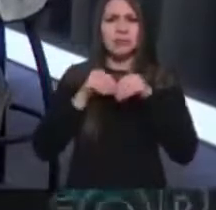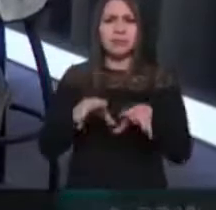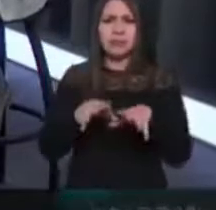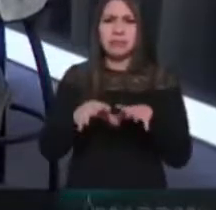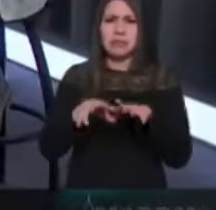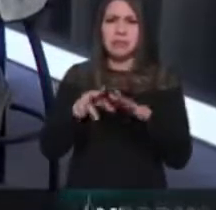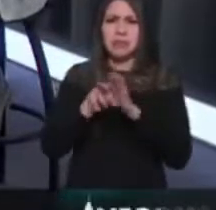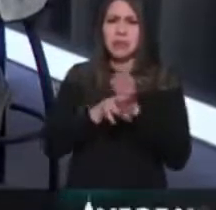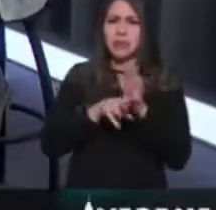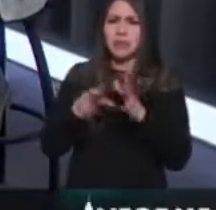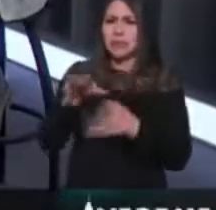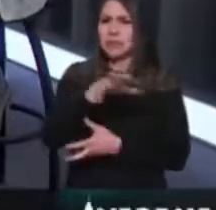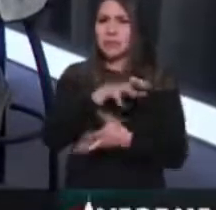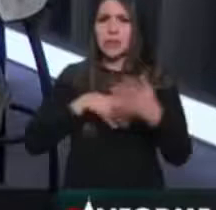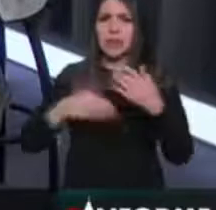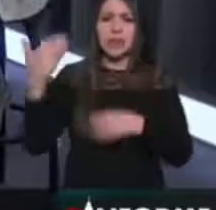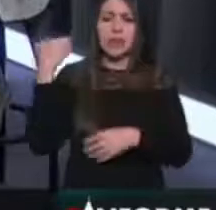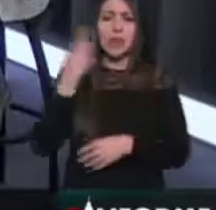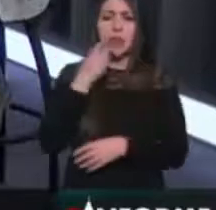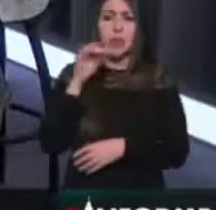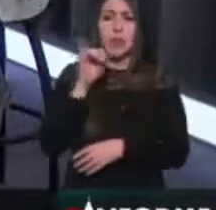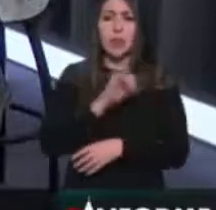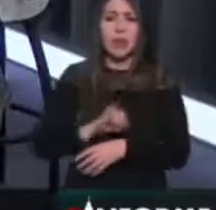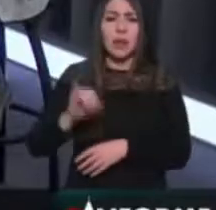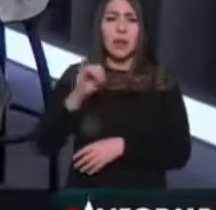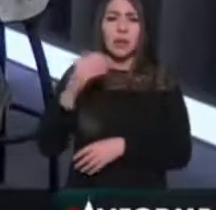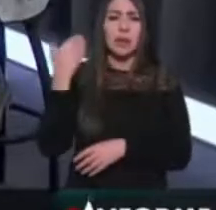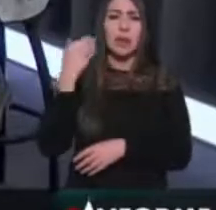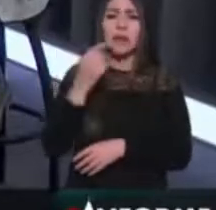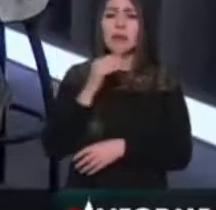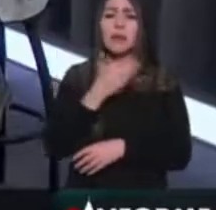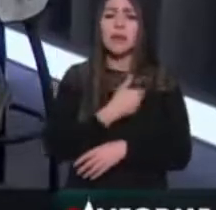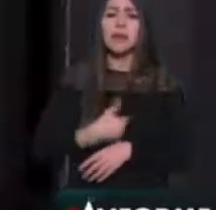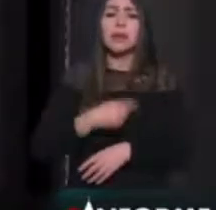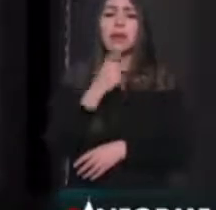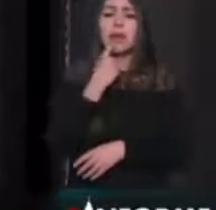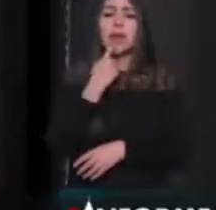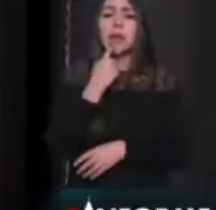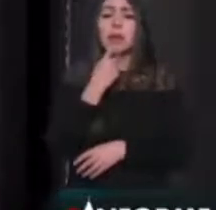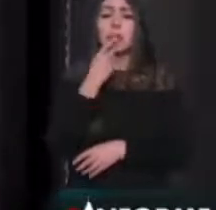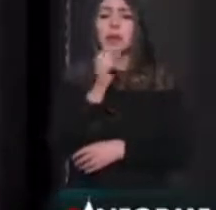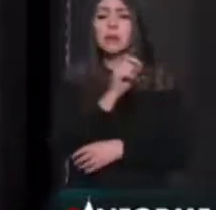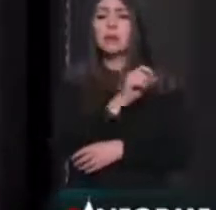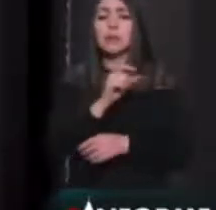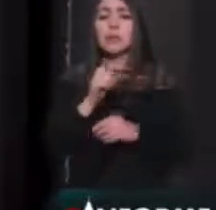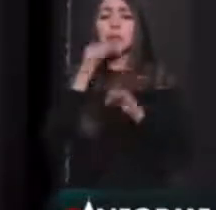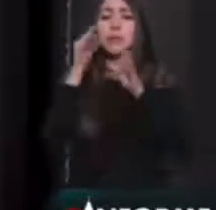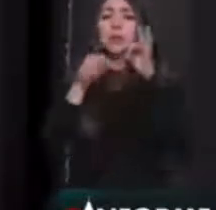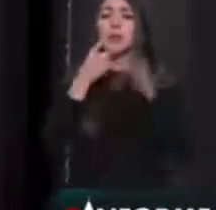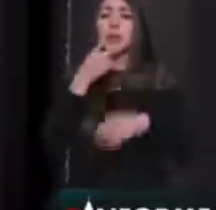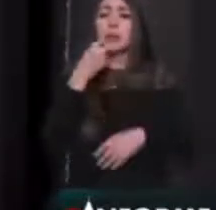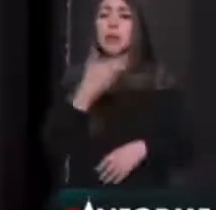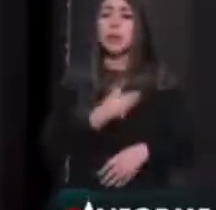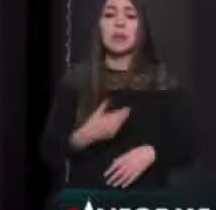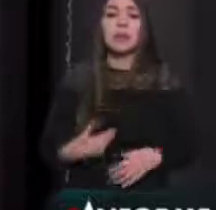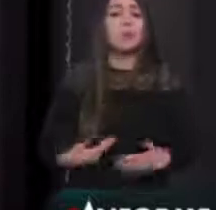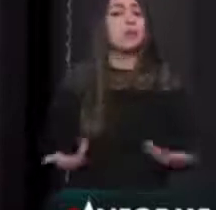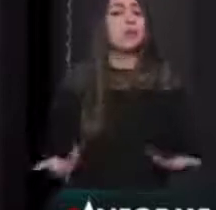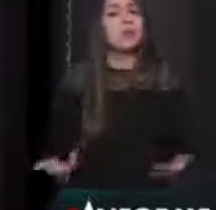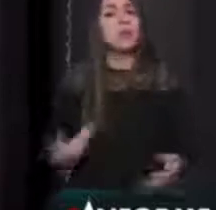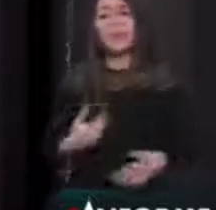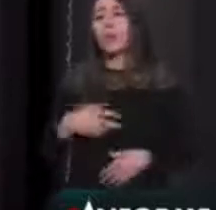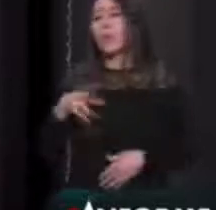24 de febrero del presidente López Obrador, un fragmento de 9 segundos diciendo ya no puedo más, que es de